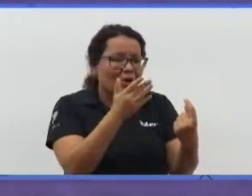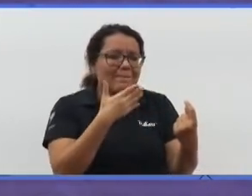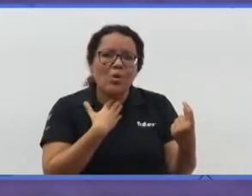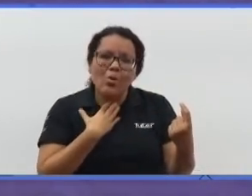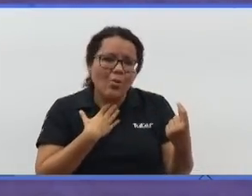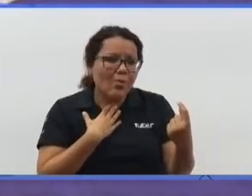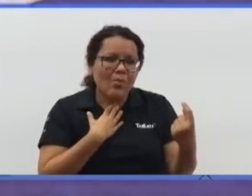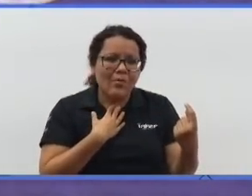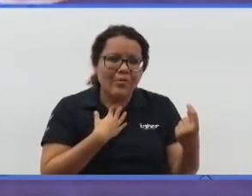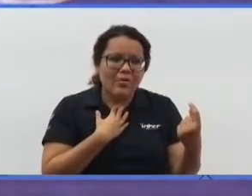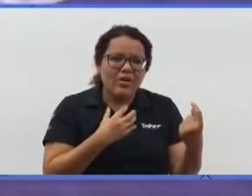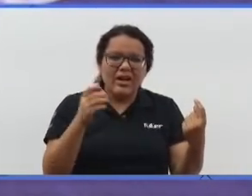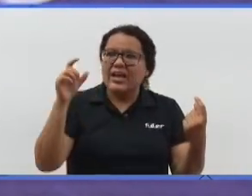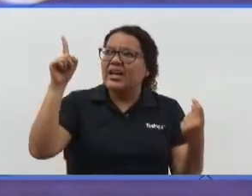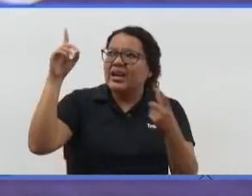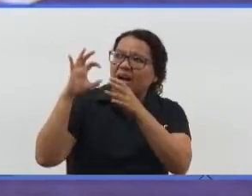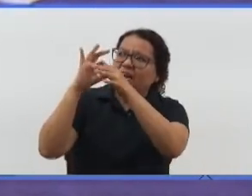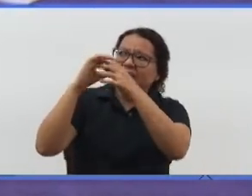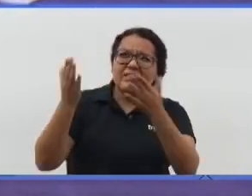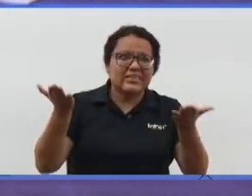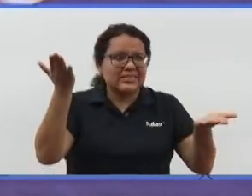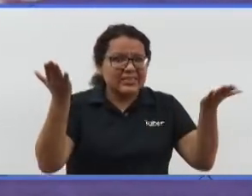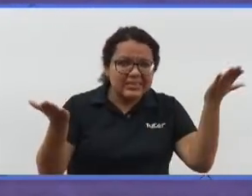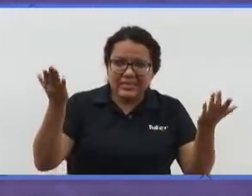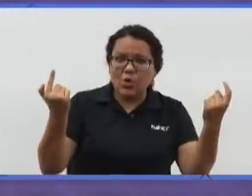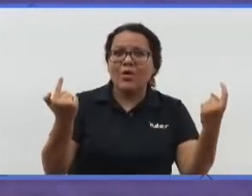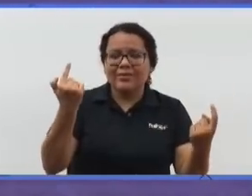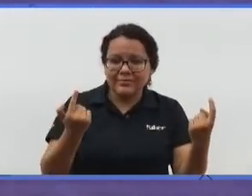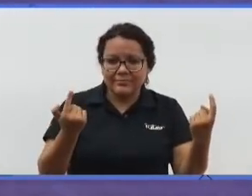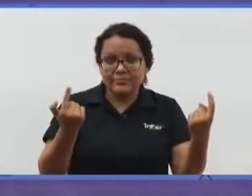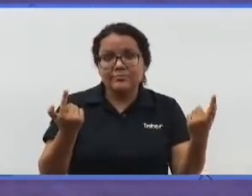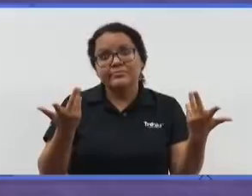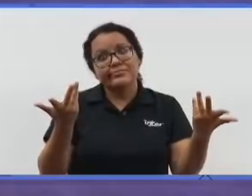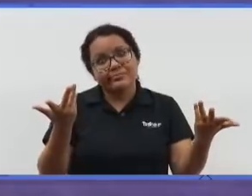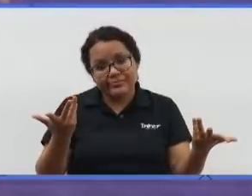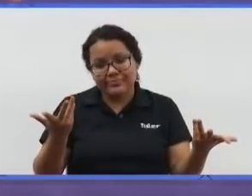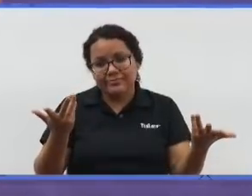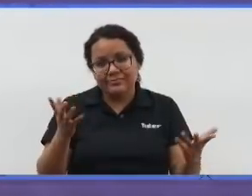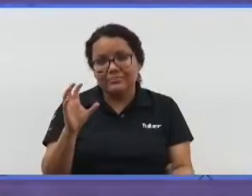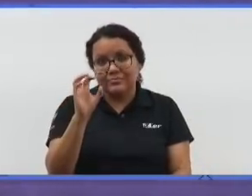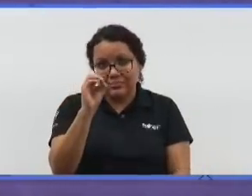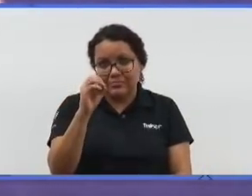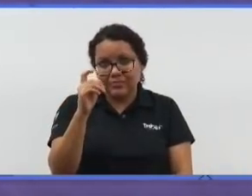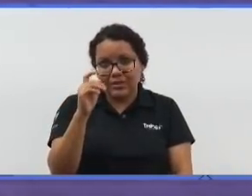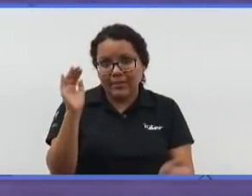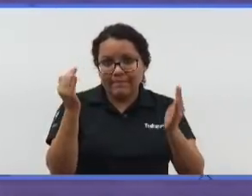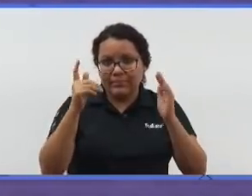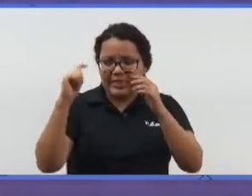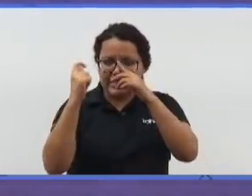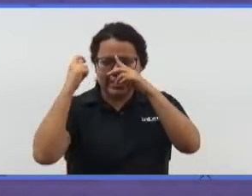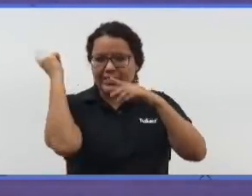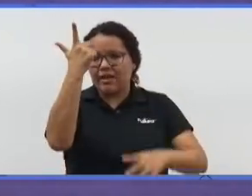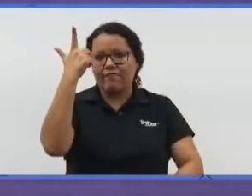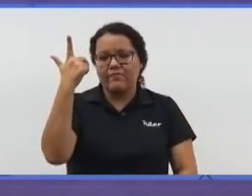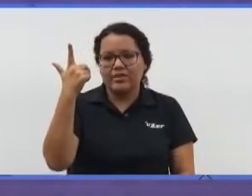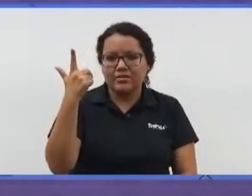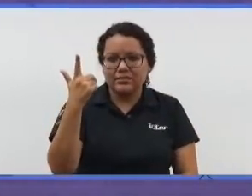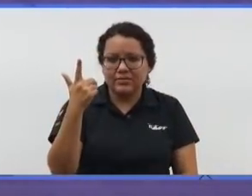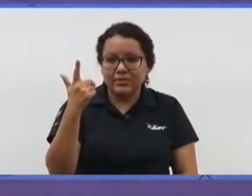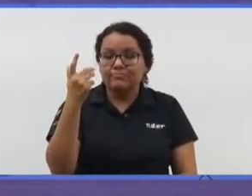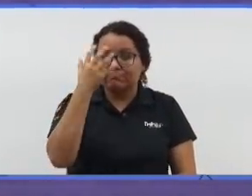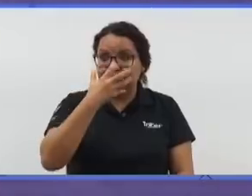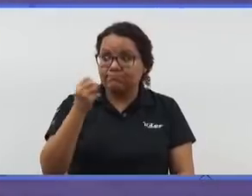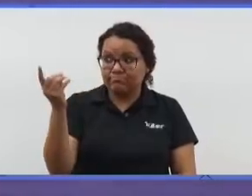regalo de tener comunión con dios anhela tu corazón como lo dijo david en una manera tan explícita y tan linda y tan